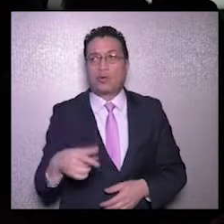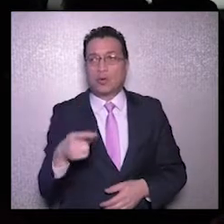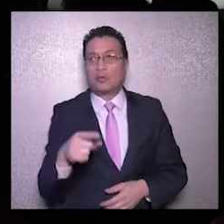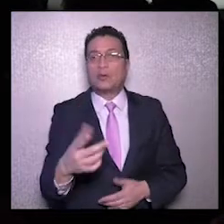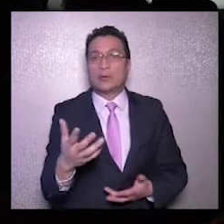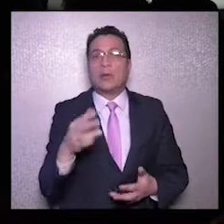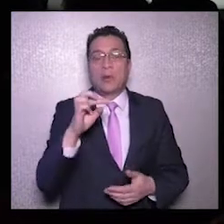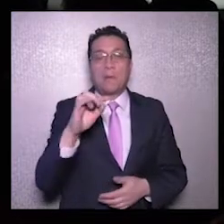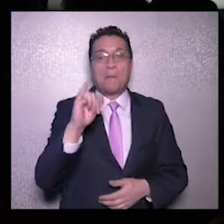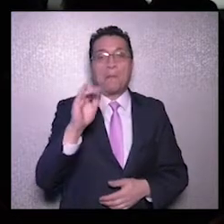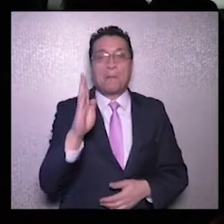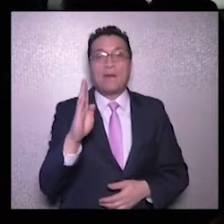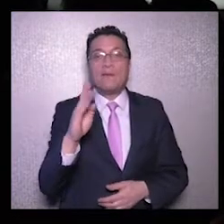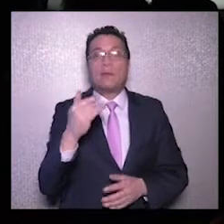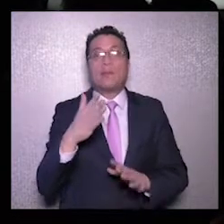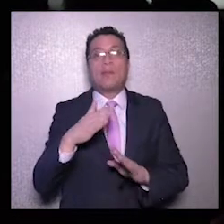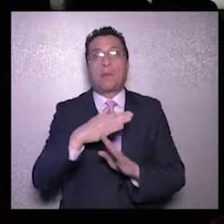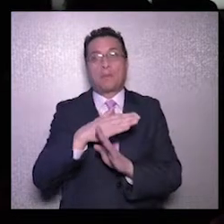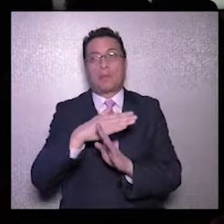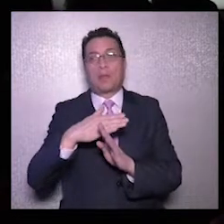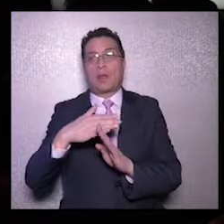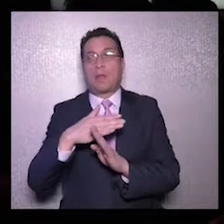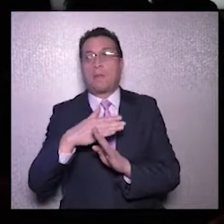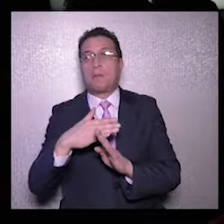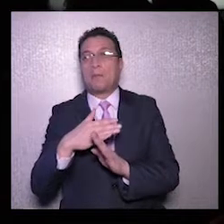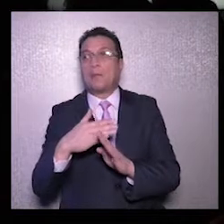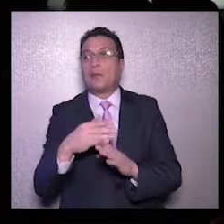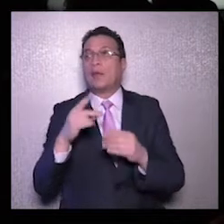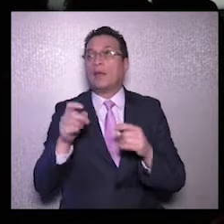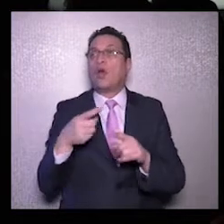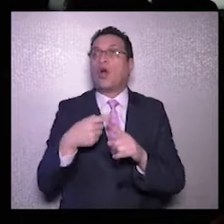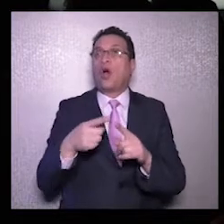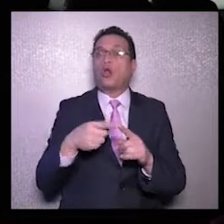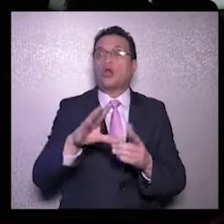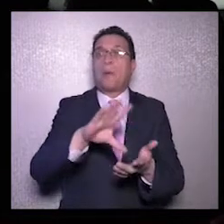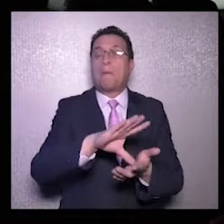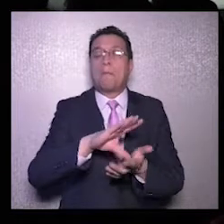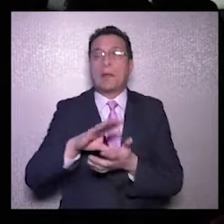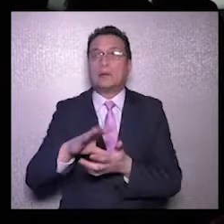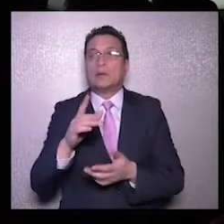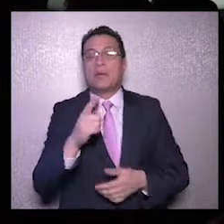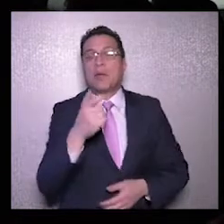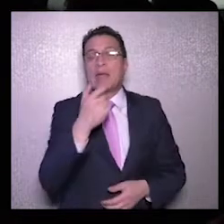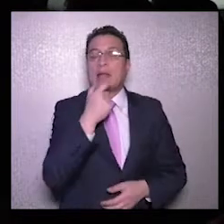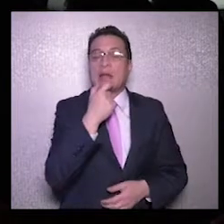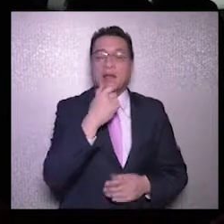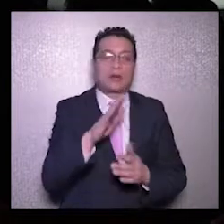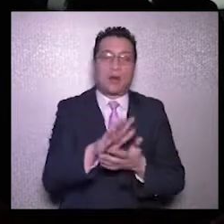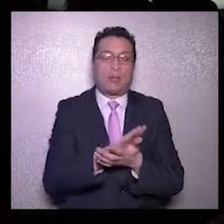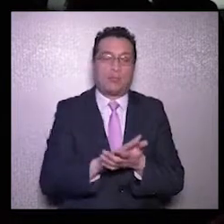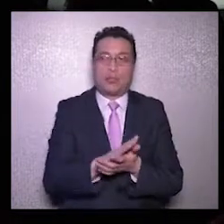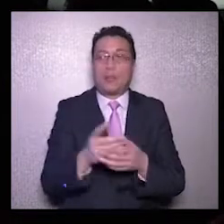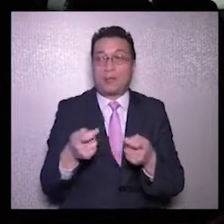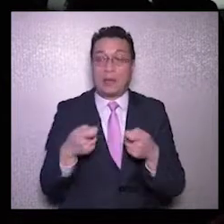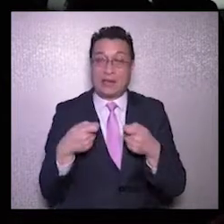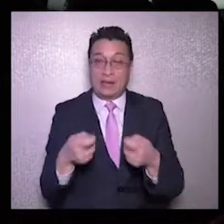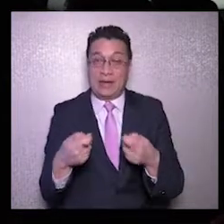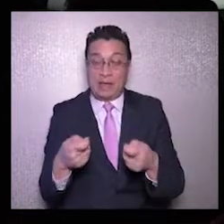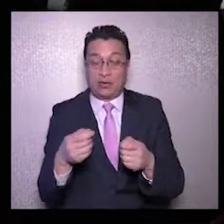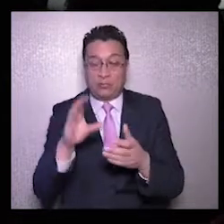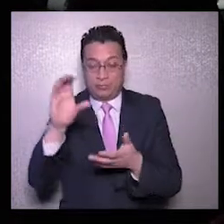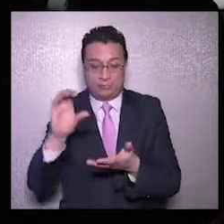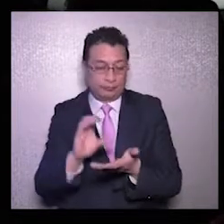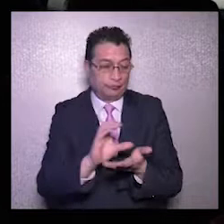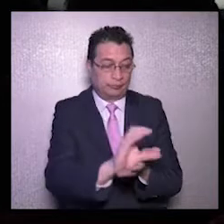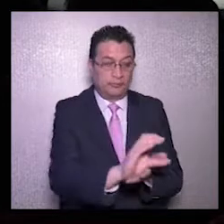del PIB es la mitad de lo que es en otros países como Inglaterra, digamos, el gasto, ¿no? Lo que se destina al gasto.